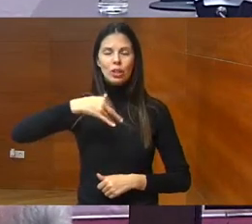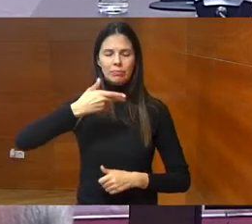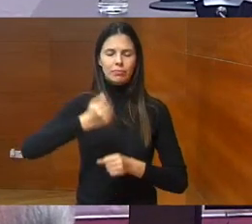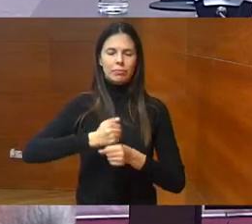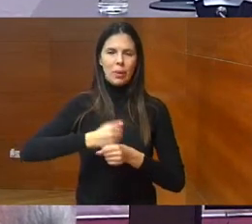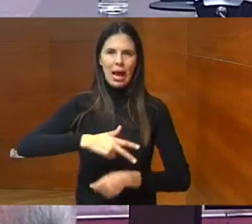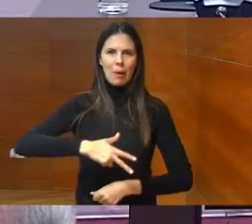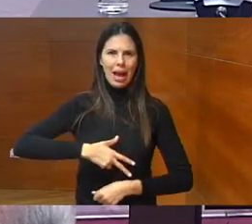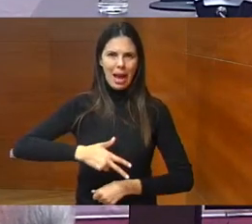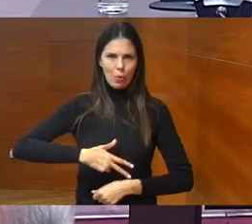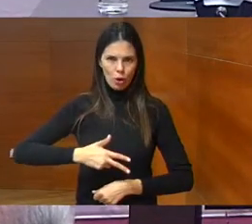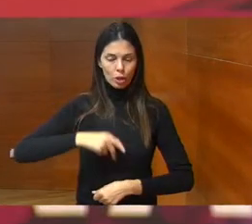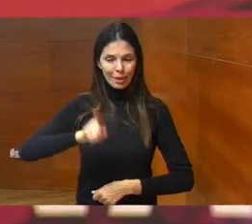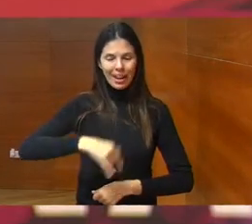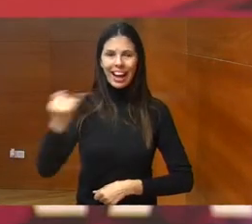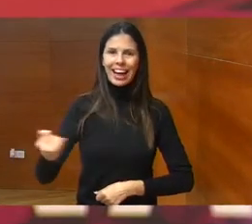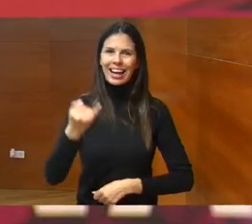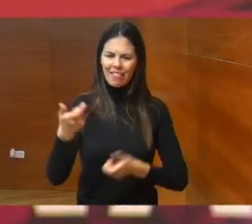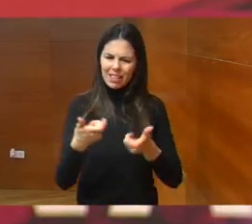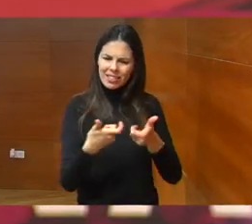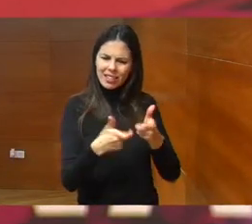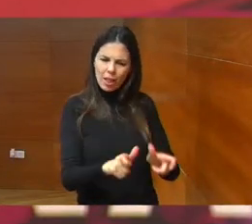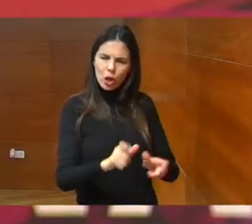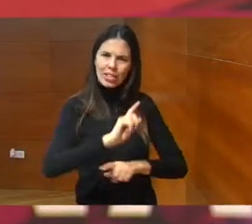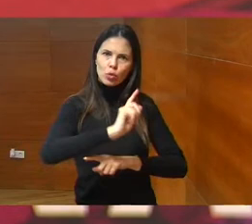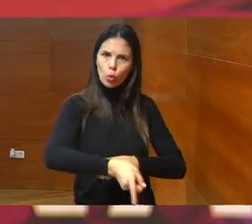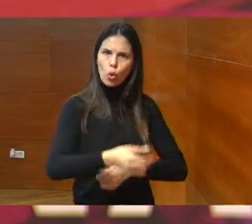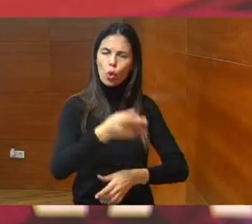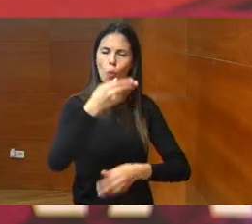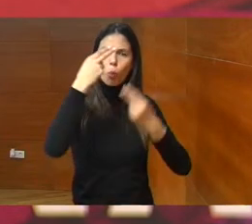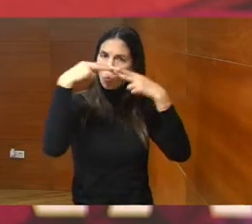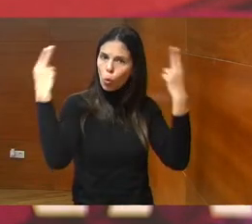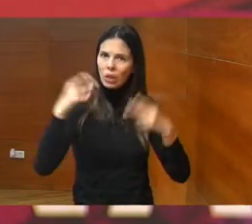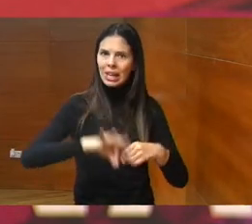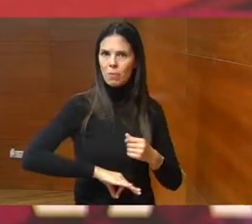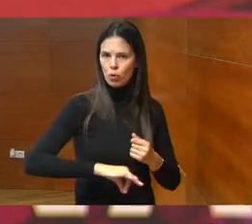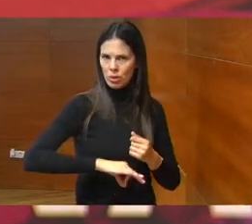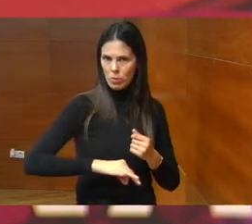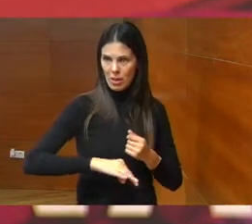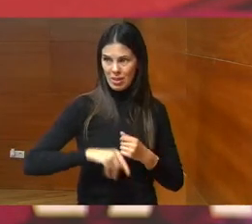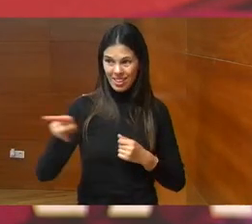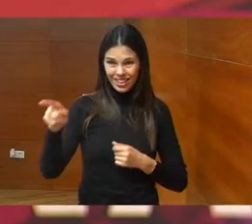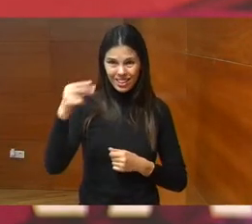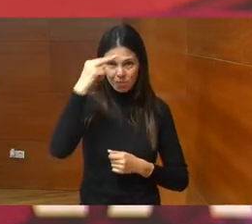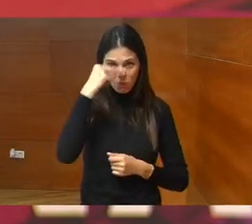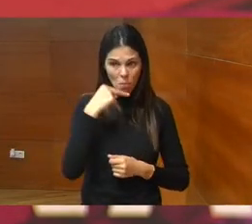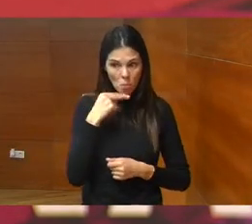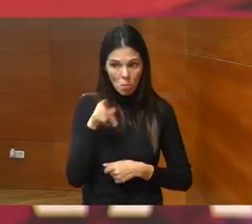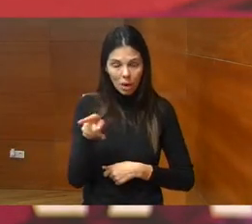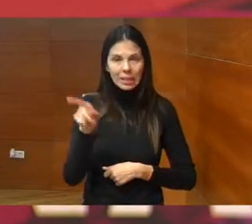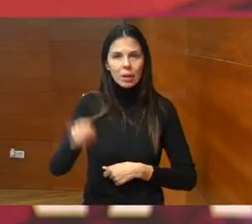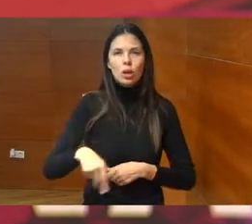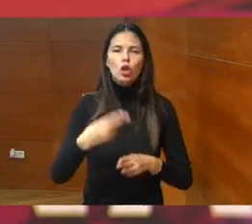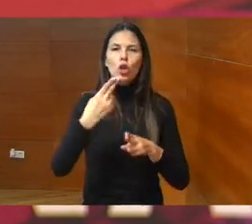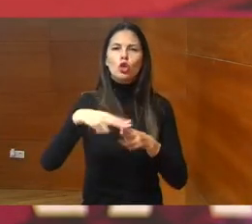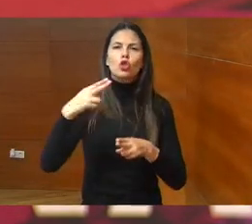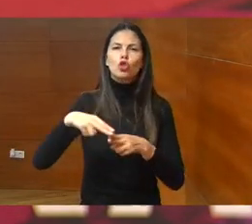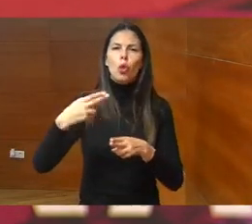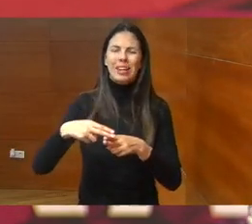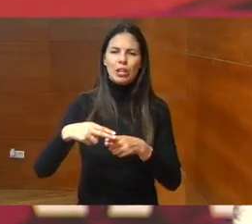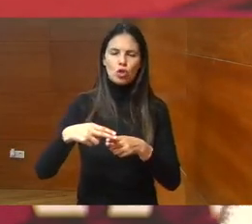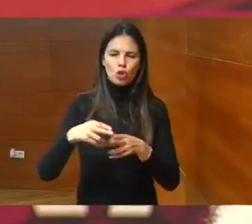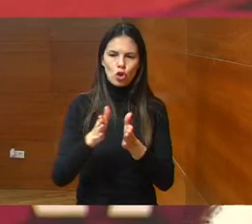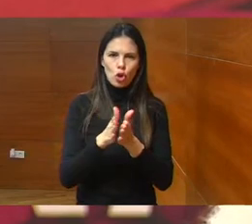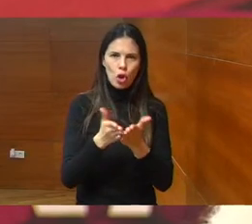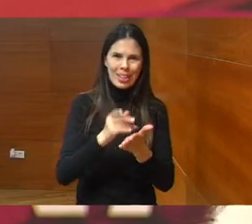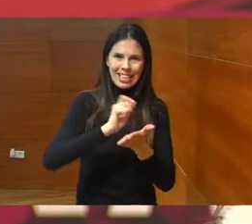y foissefe de la sección de instrucción pública en pontevedra Albino Patiño también era sobrino de escritorio político